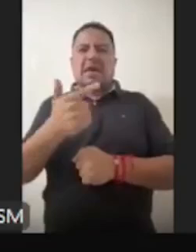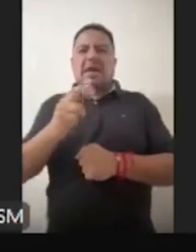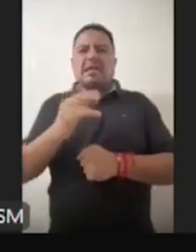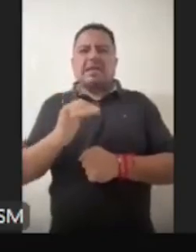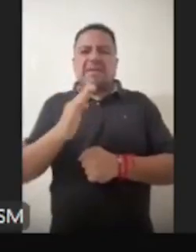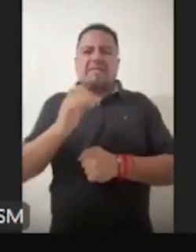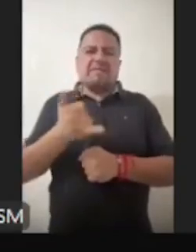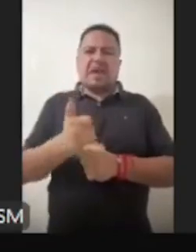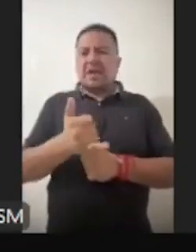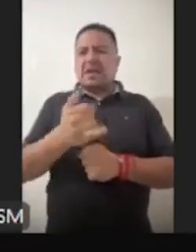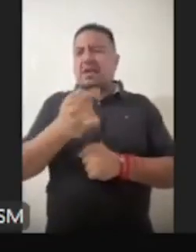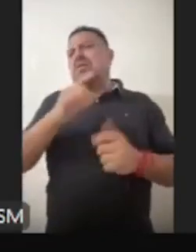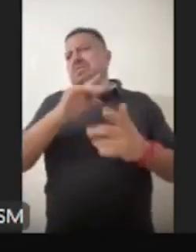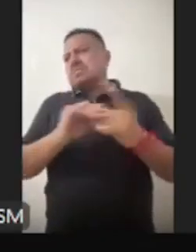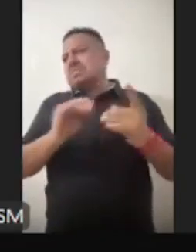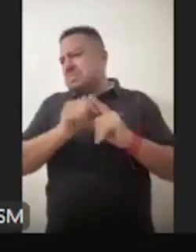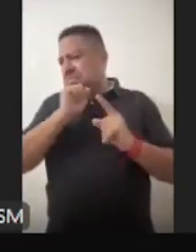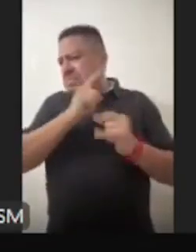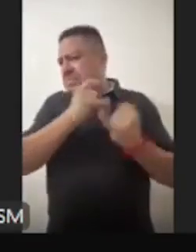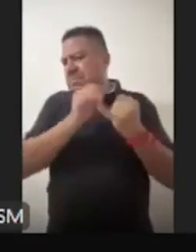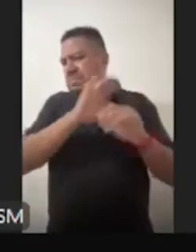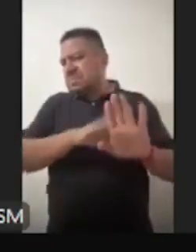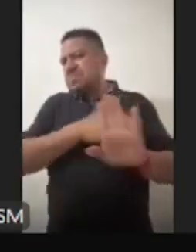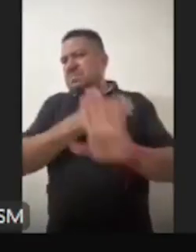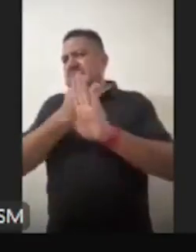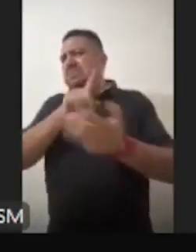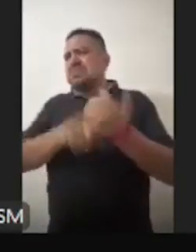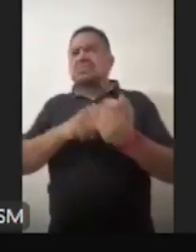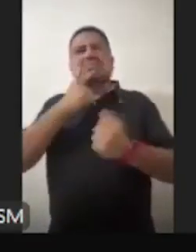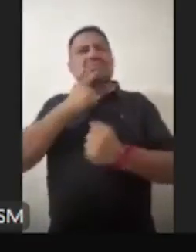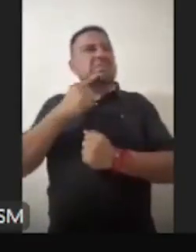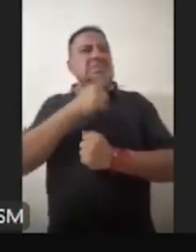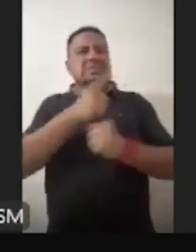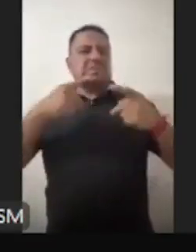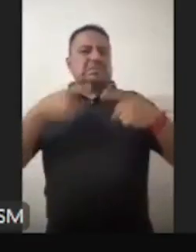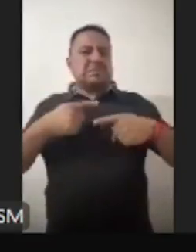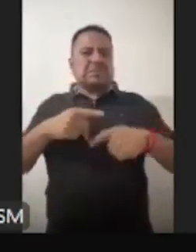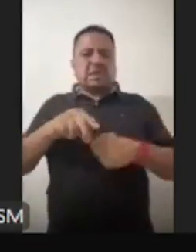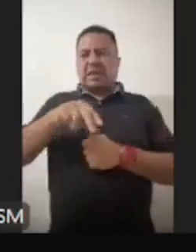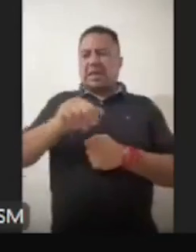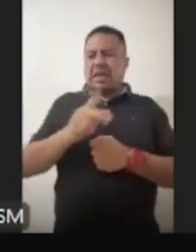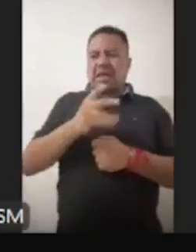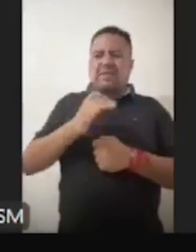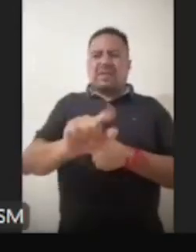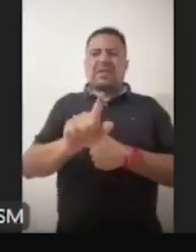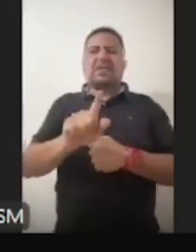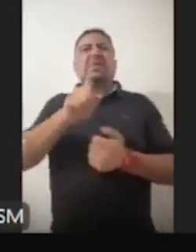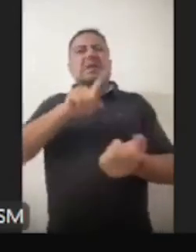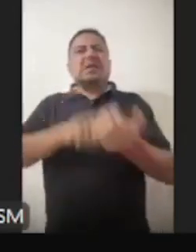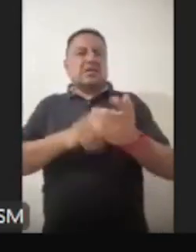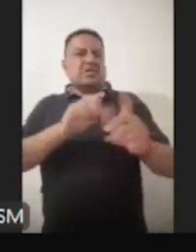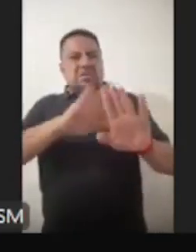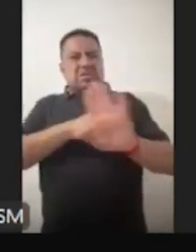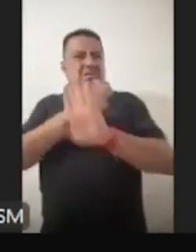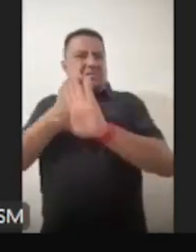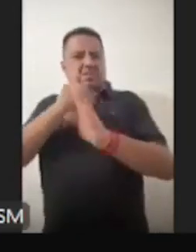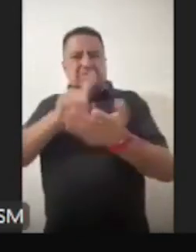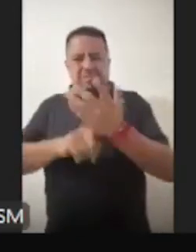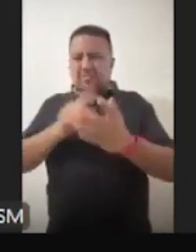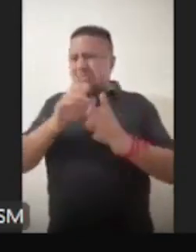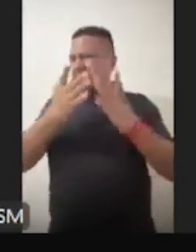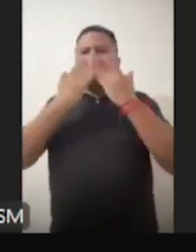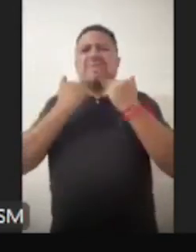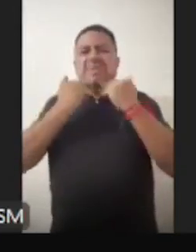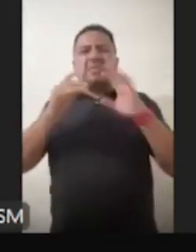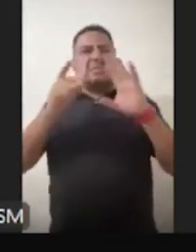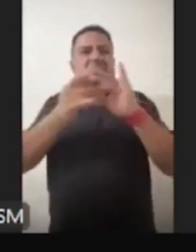se retracta. Después se imputó los hechos al diverso denunciado Najib Miranda Barca e introduce cuestiones novedosas que no indicó en el